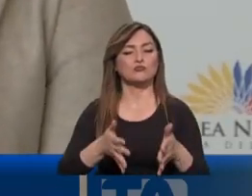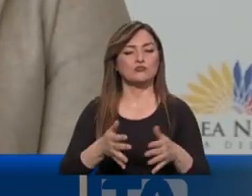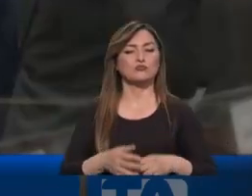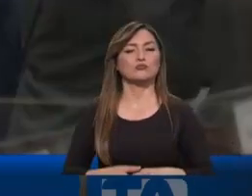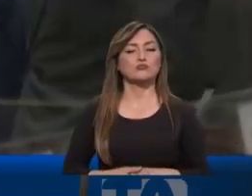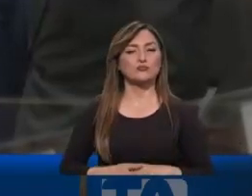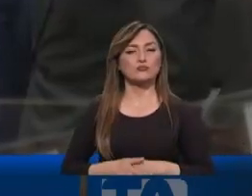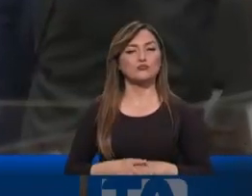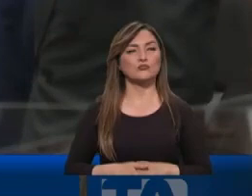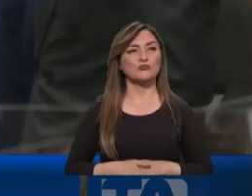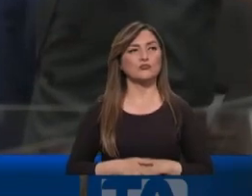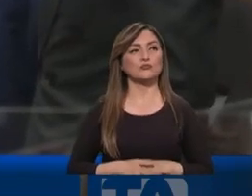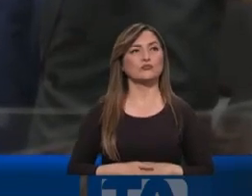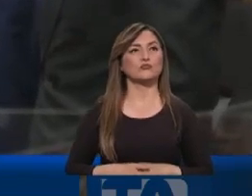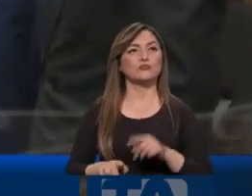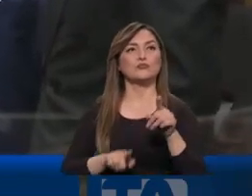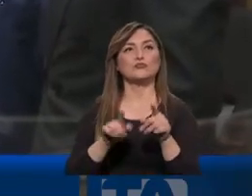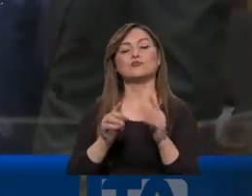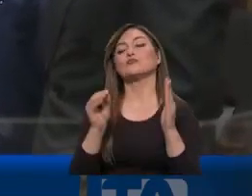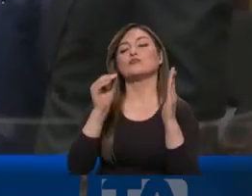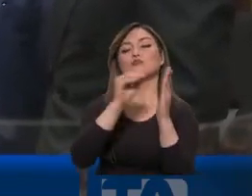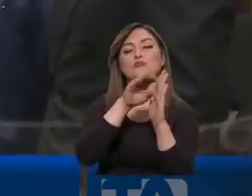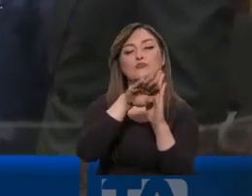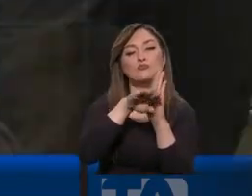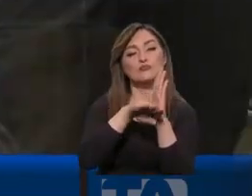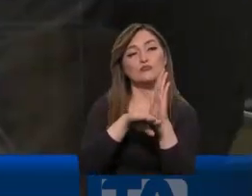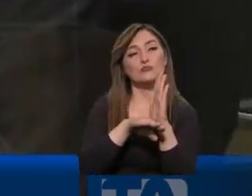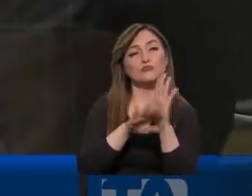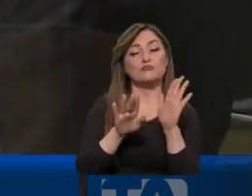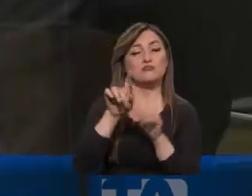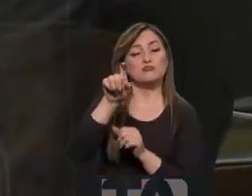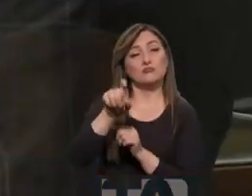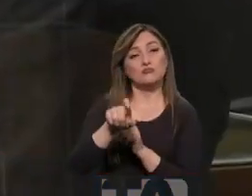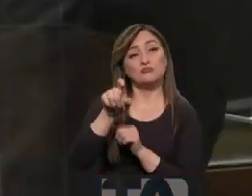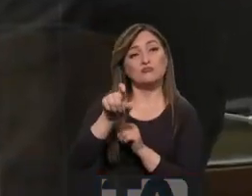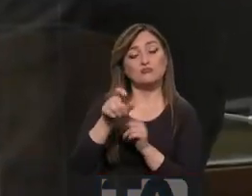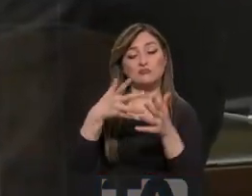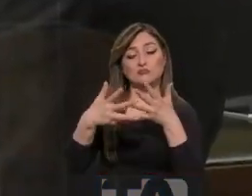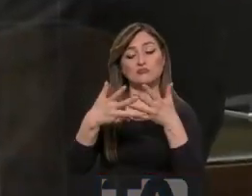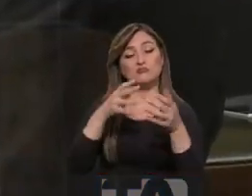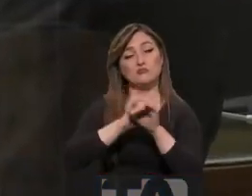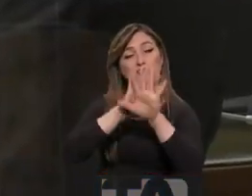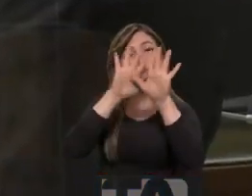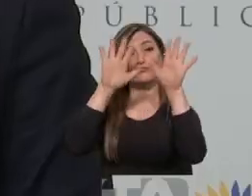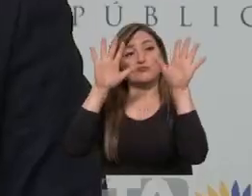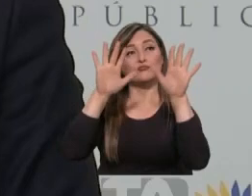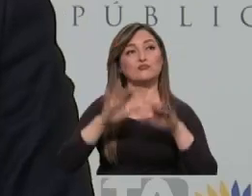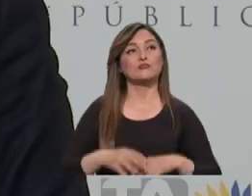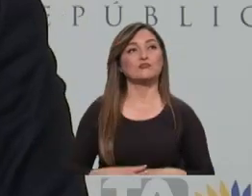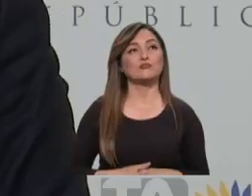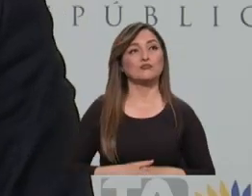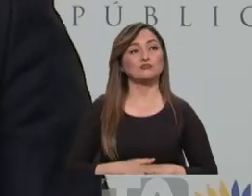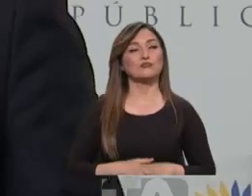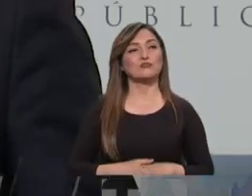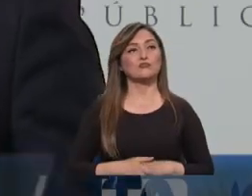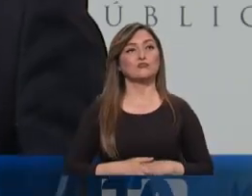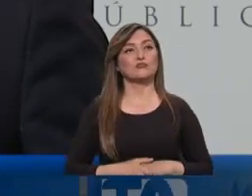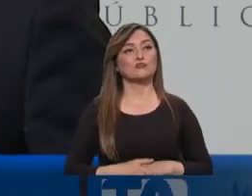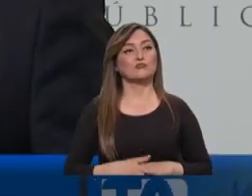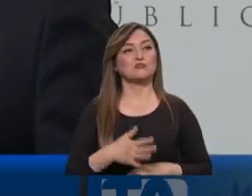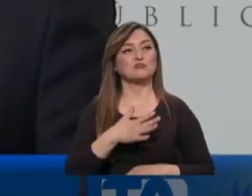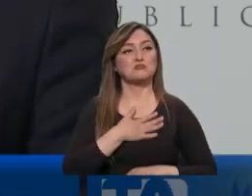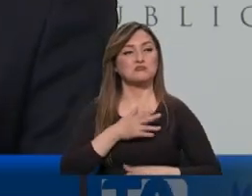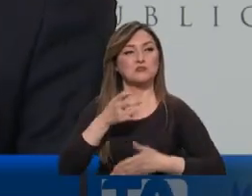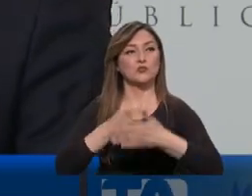nuestra bancada. Algunos de los que constan en esta lista dicen que es necesario que se transparente la información. En mi caso, en firme no existe ninguna